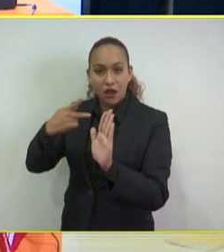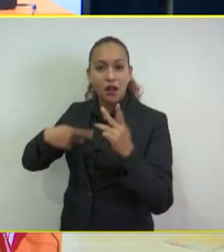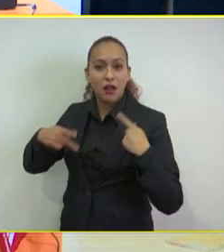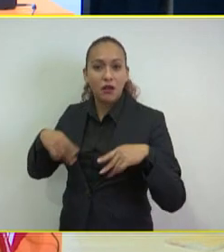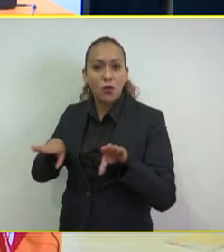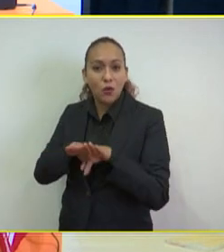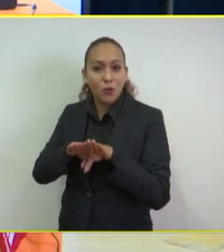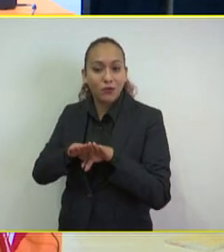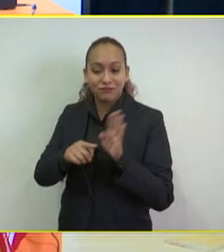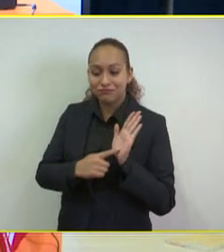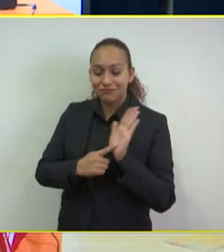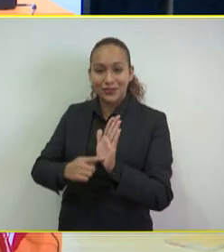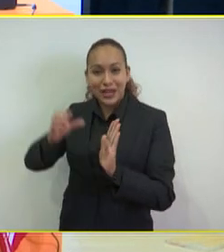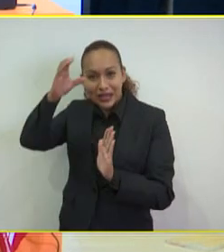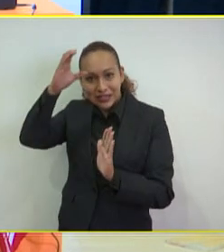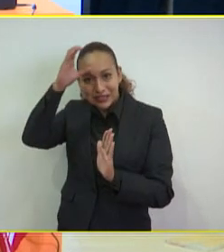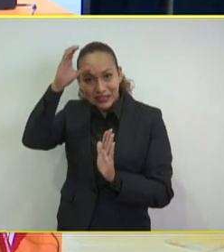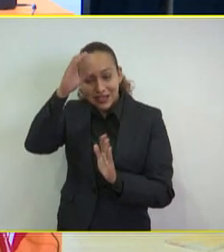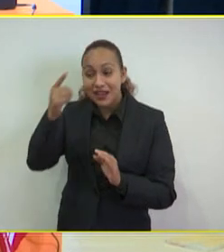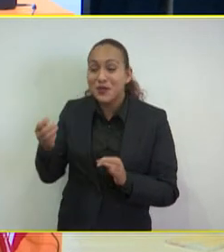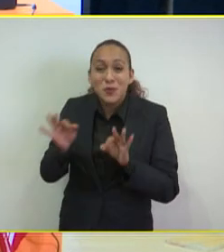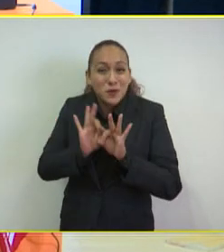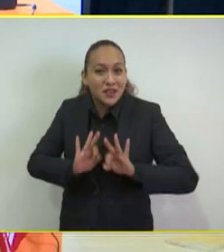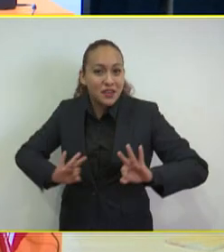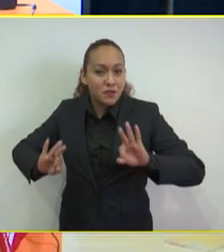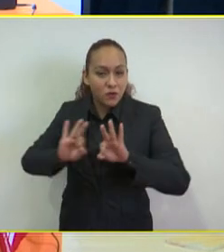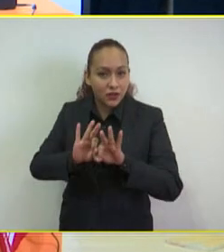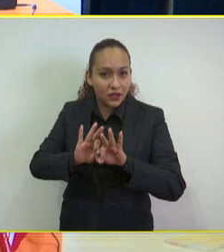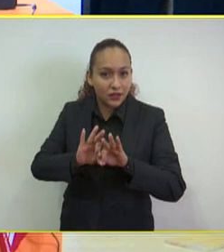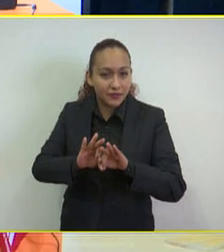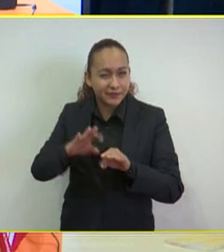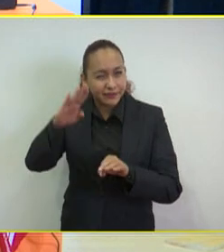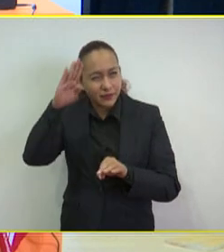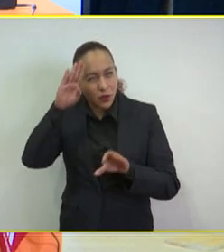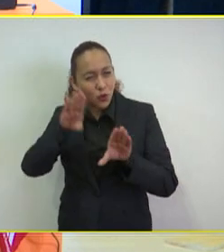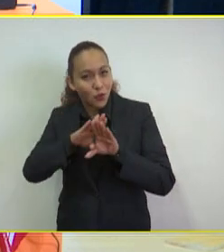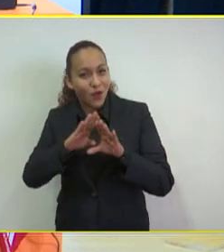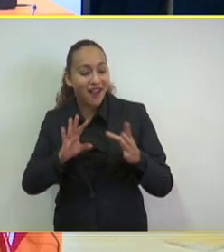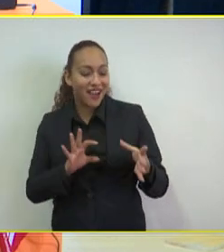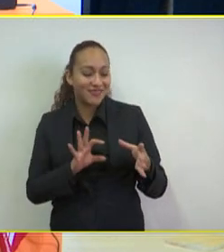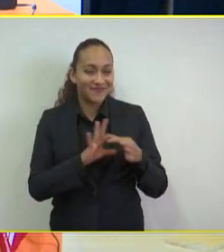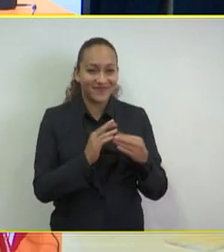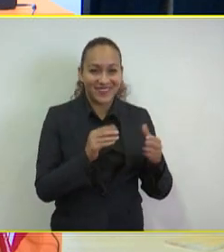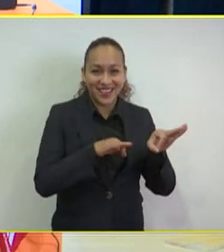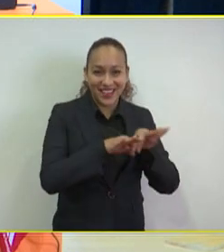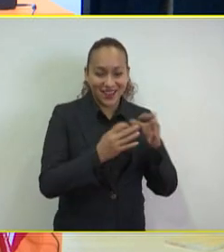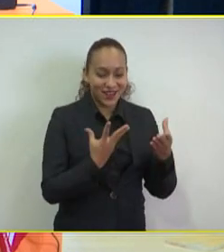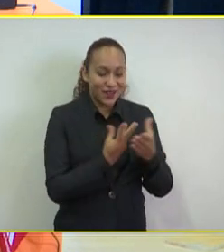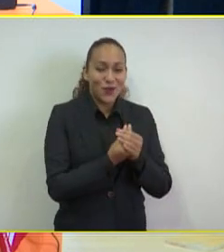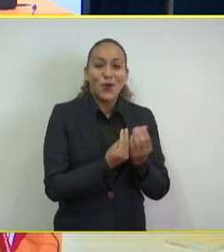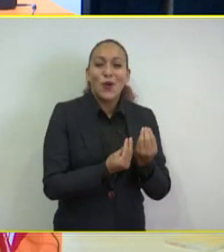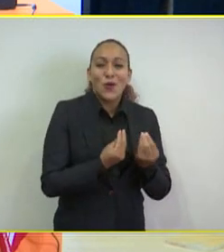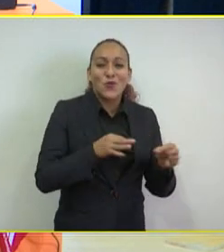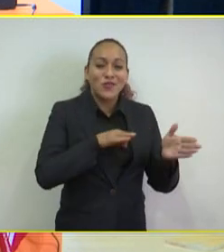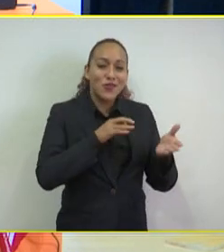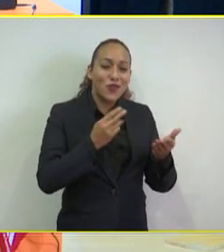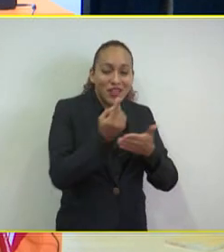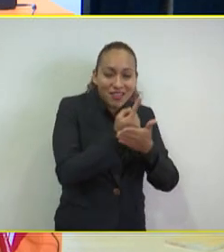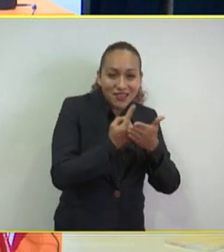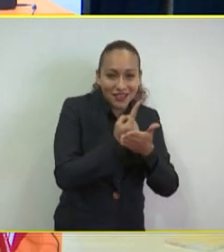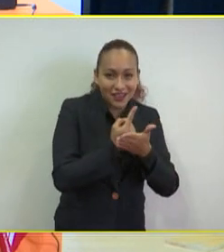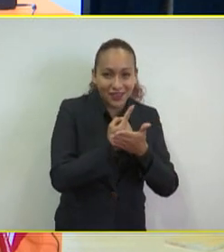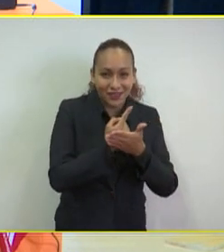la ciencia. Y creo que esta manera de colaborar con diseñadores es una muy buena mancuerna, porque ustedes